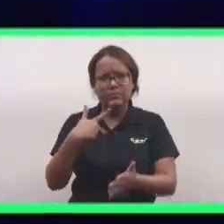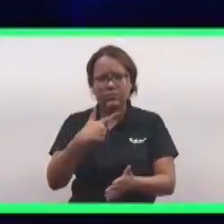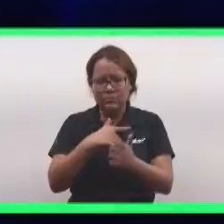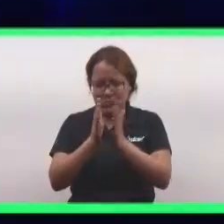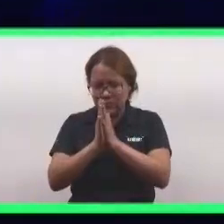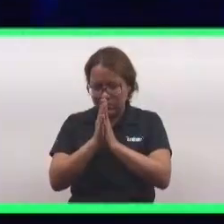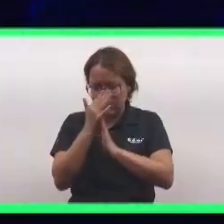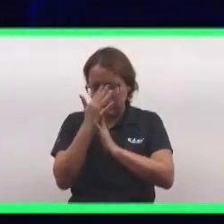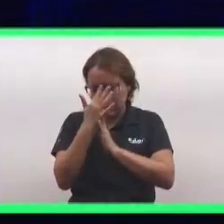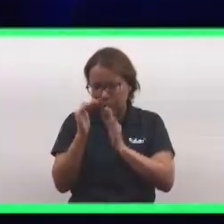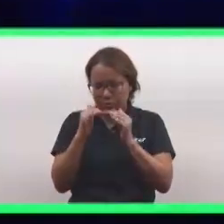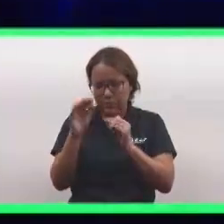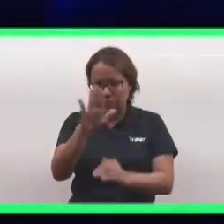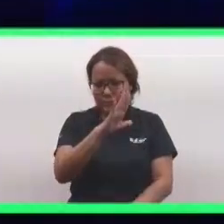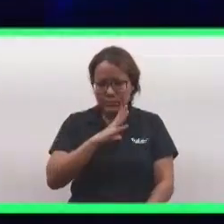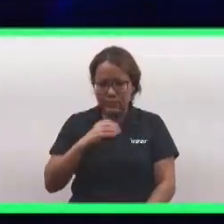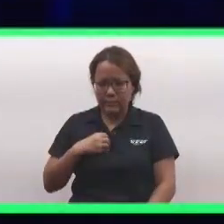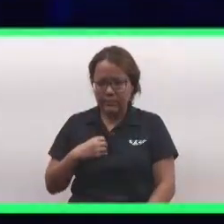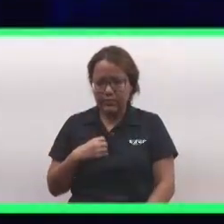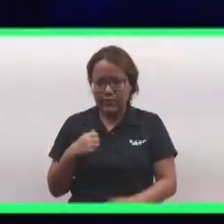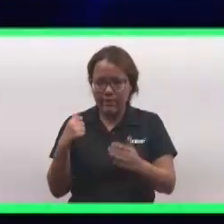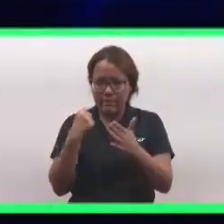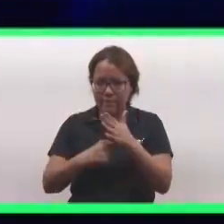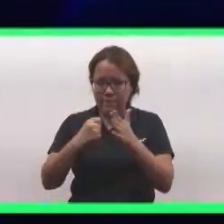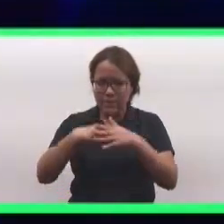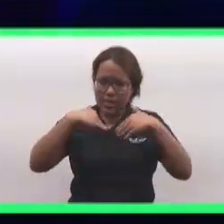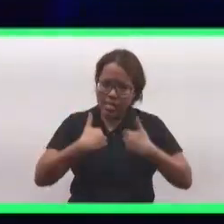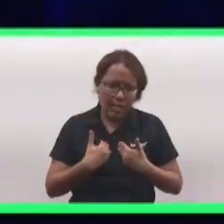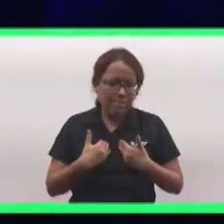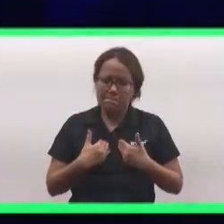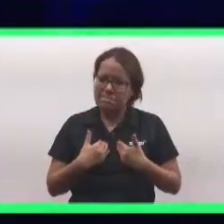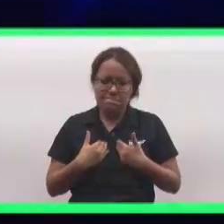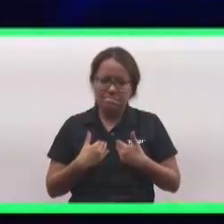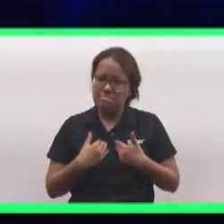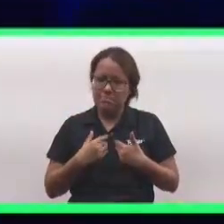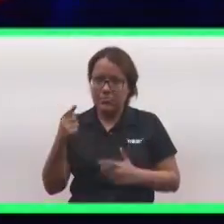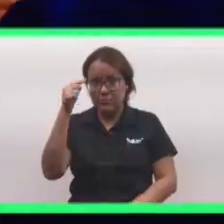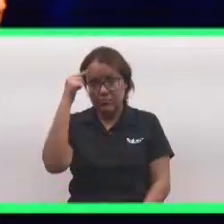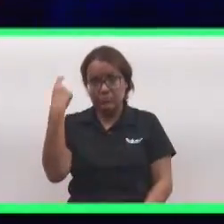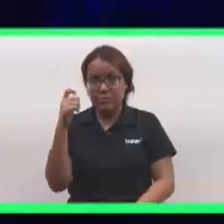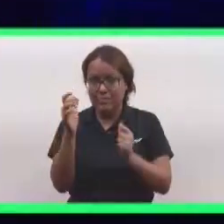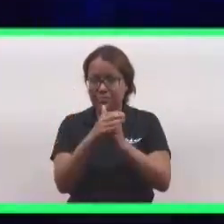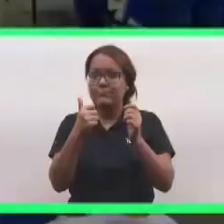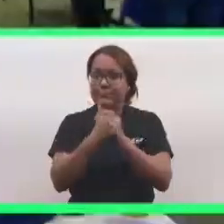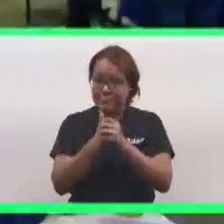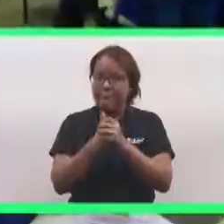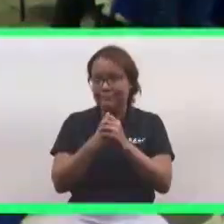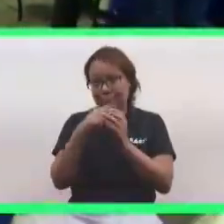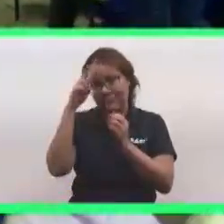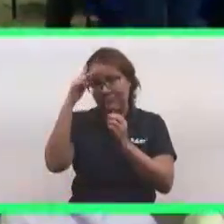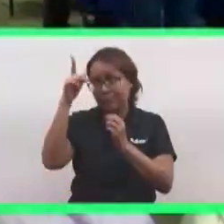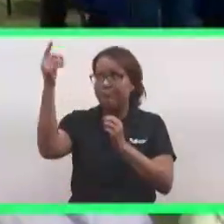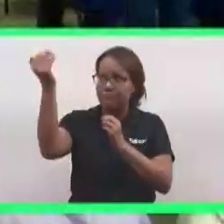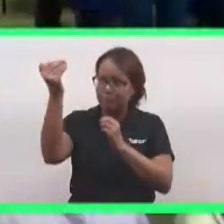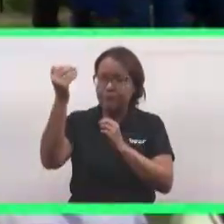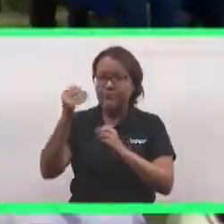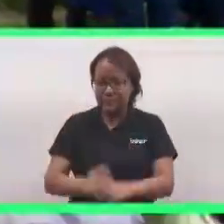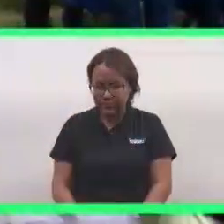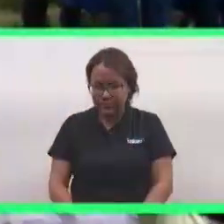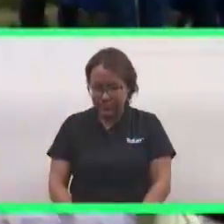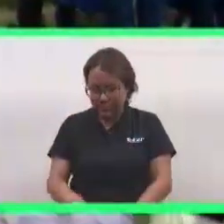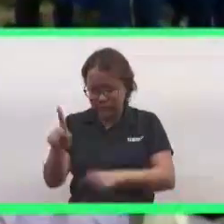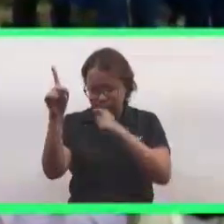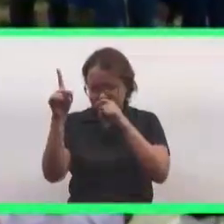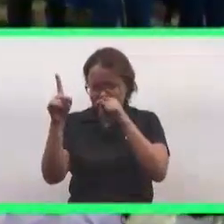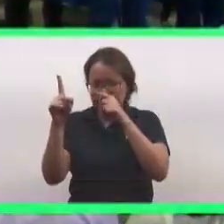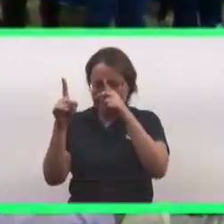vida y por la vida de su familia, para que no se rinda, para que no retroceda. Y recuerde que el desierto es la pedagogía de Dios. Oremos todos.